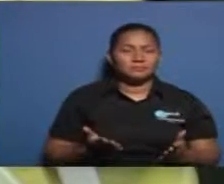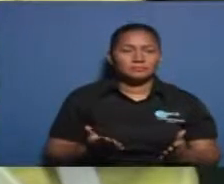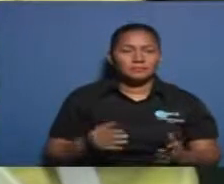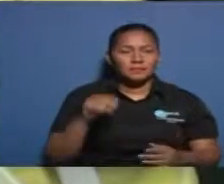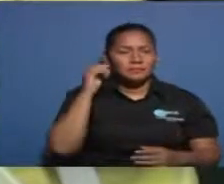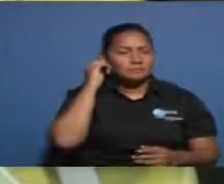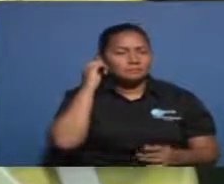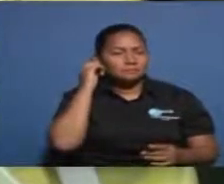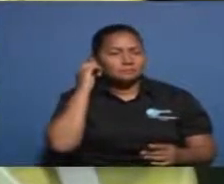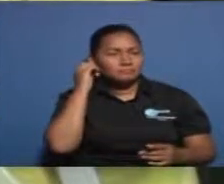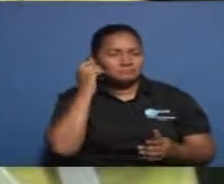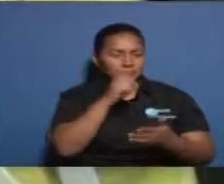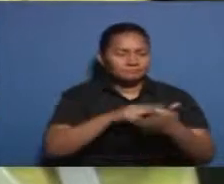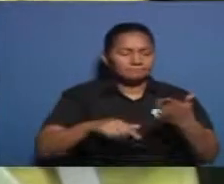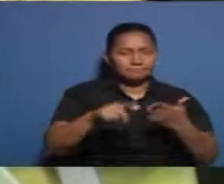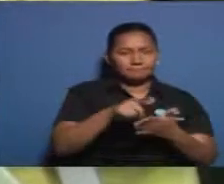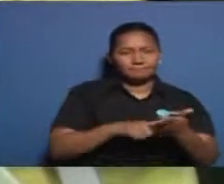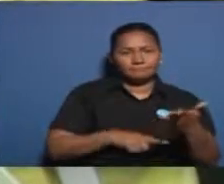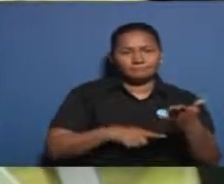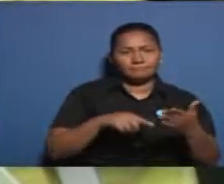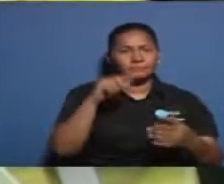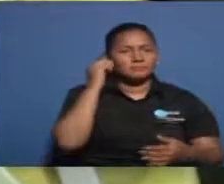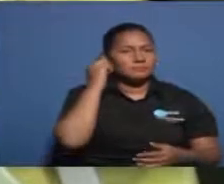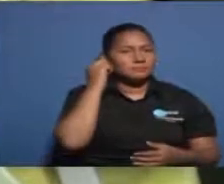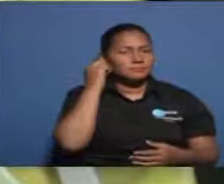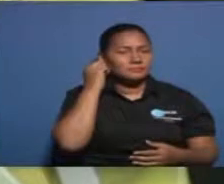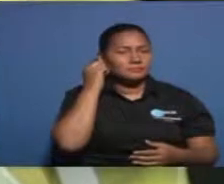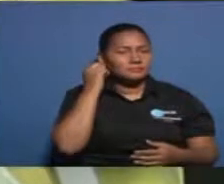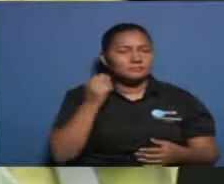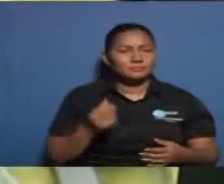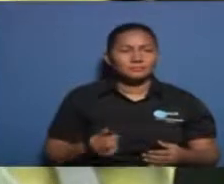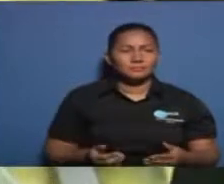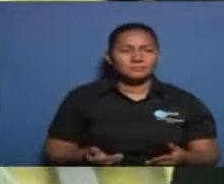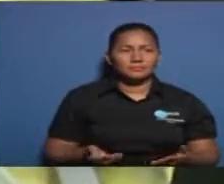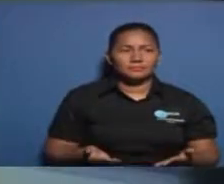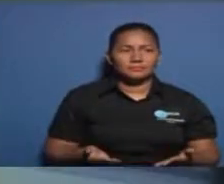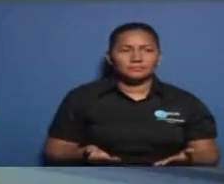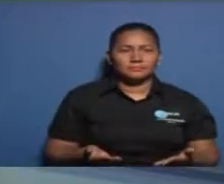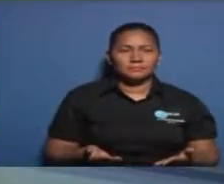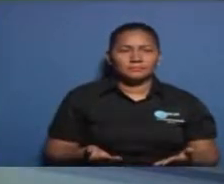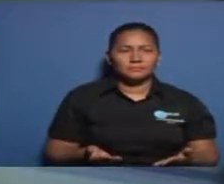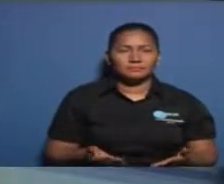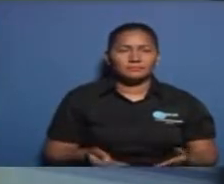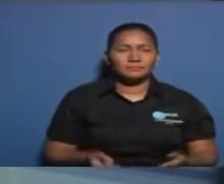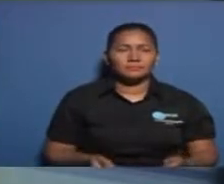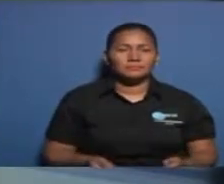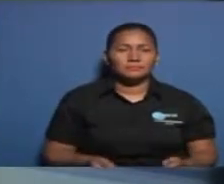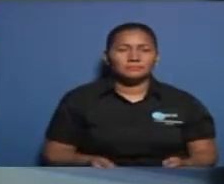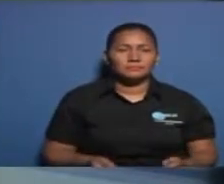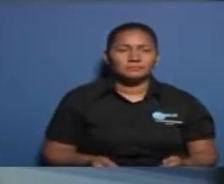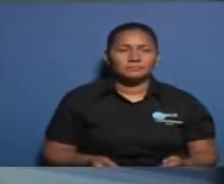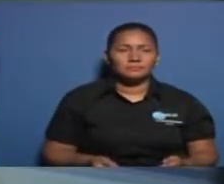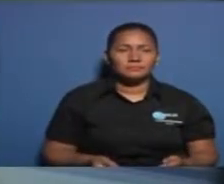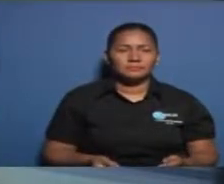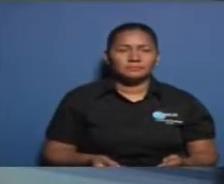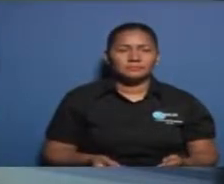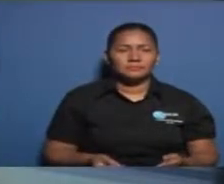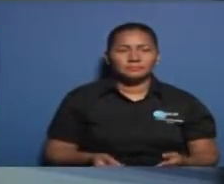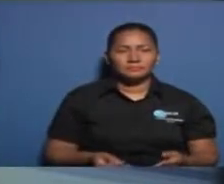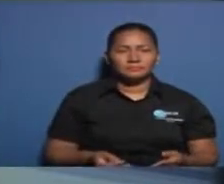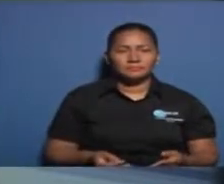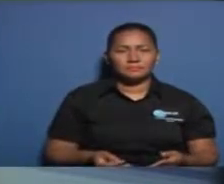comentaba que no necesariamente el hecho de ser mujer se convierte en poseedora